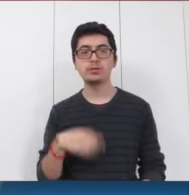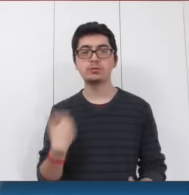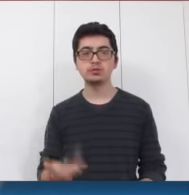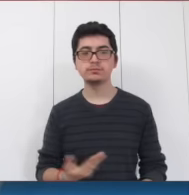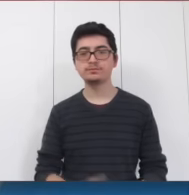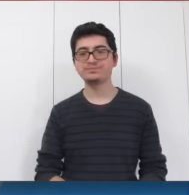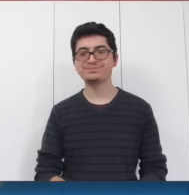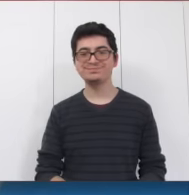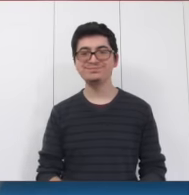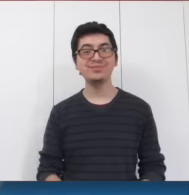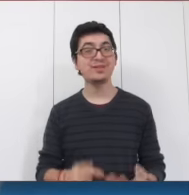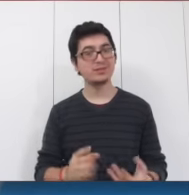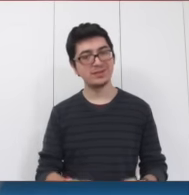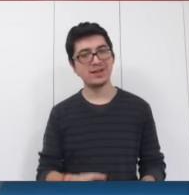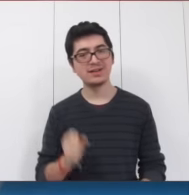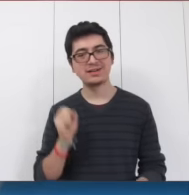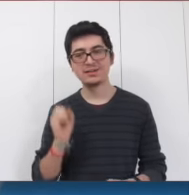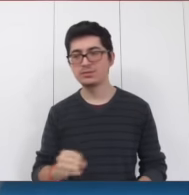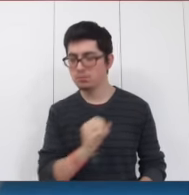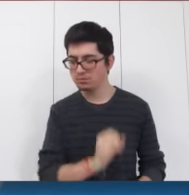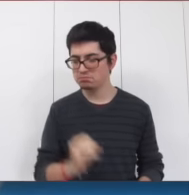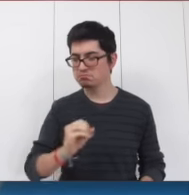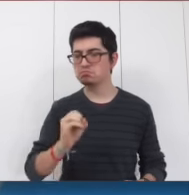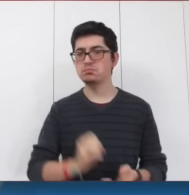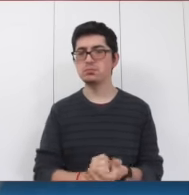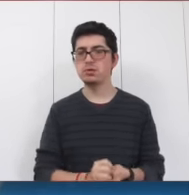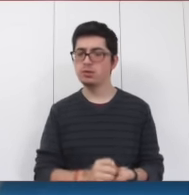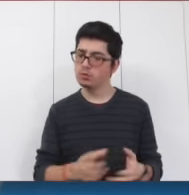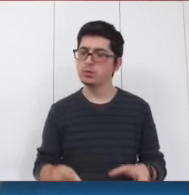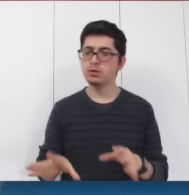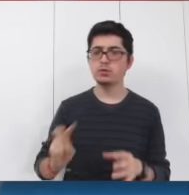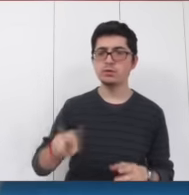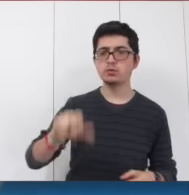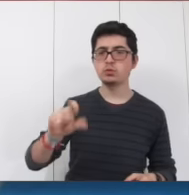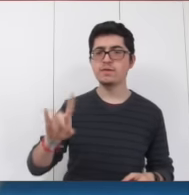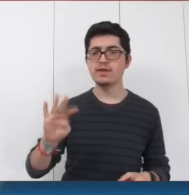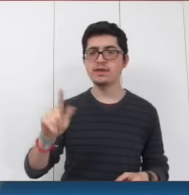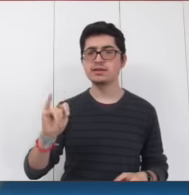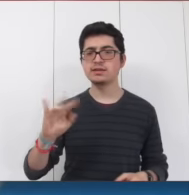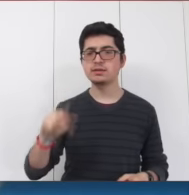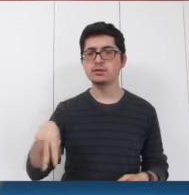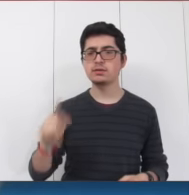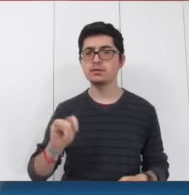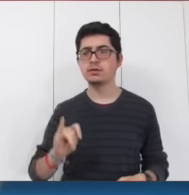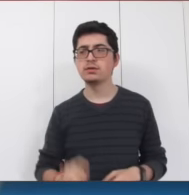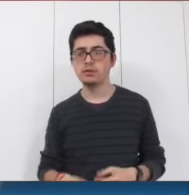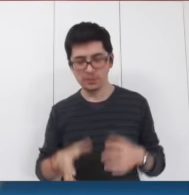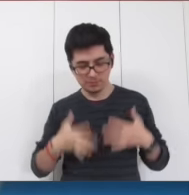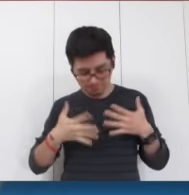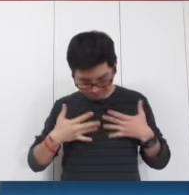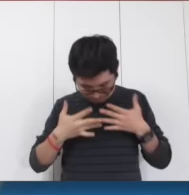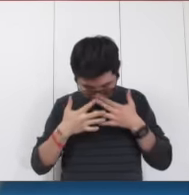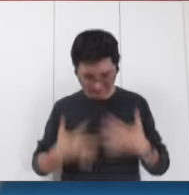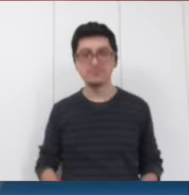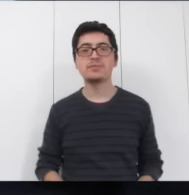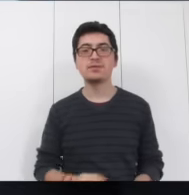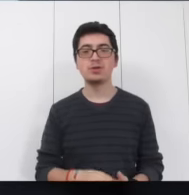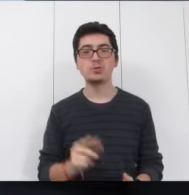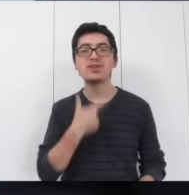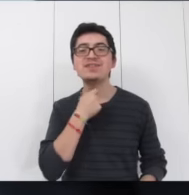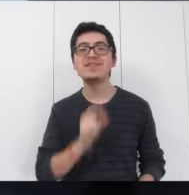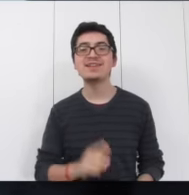lo recomiendo mucho, ojalá que le des una oportunidad porque es un libro que, como nos tiene acostumbrados Nueve Tintas, nos va a hacer emocionar.